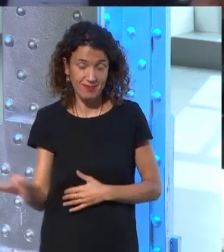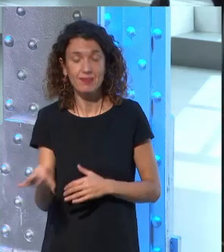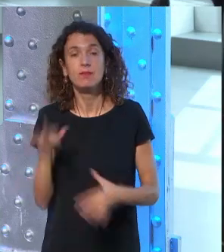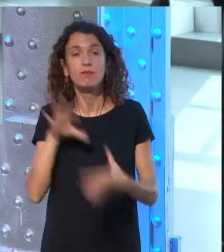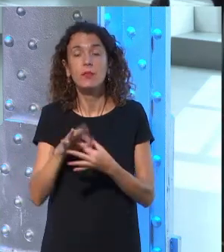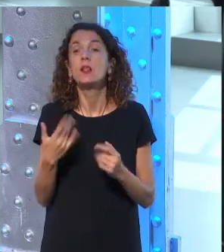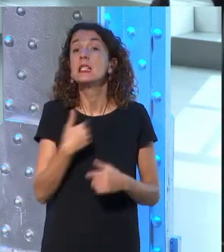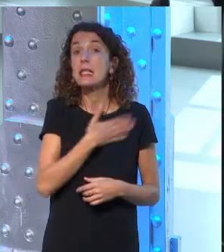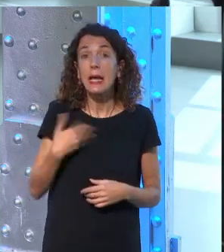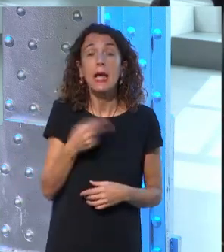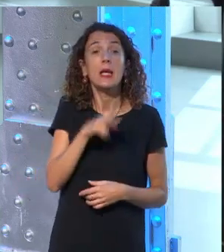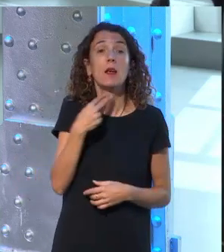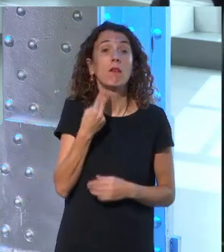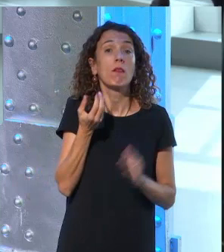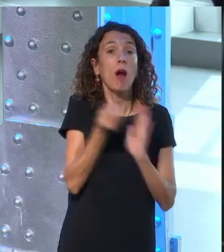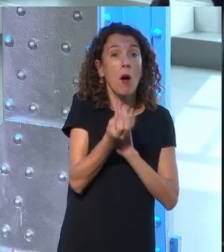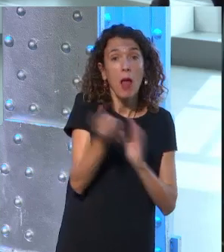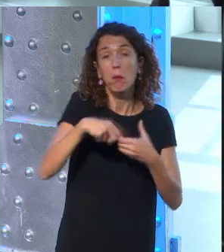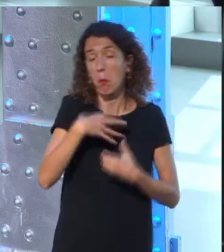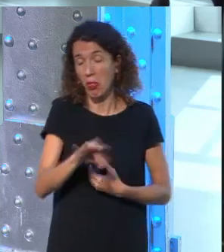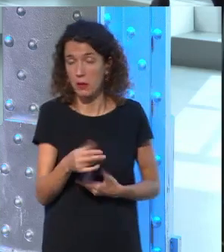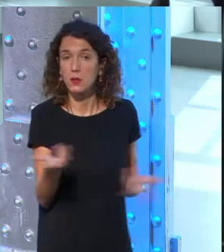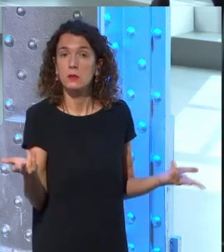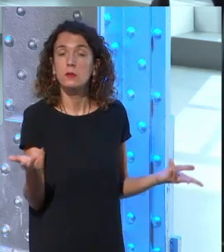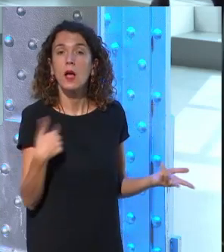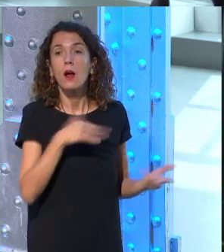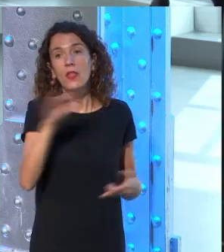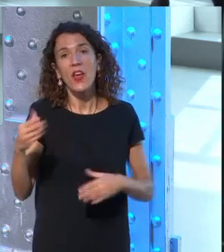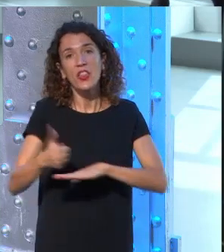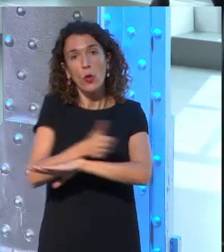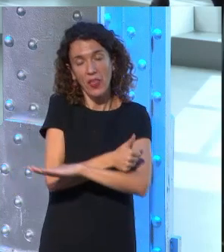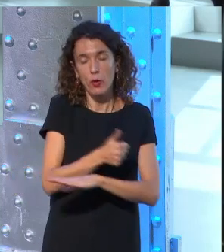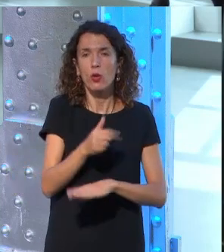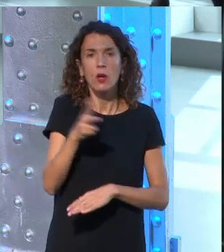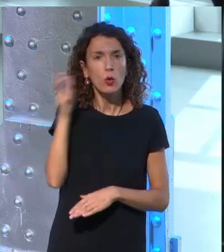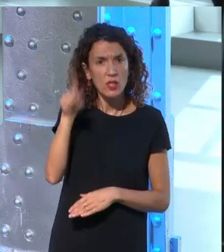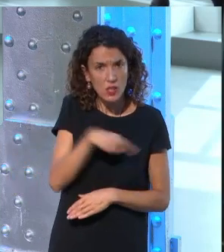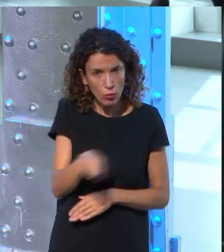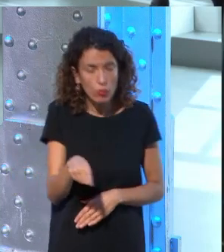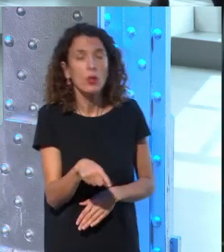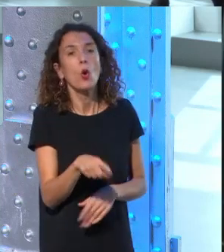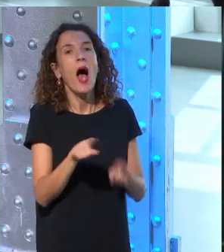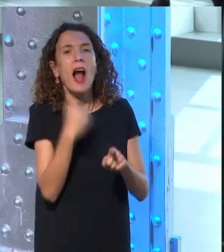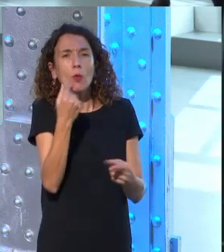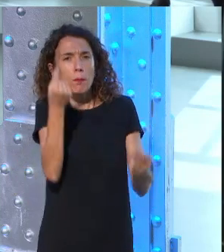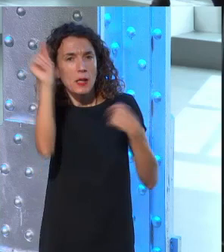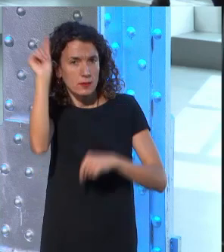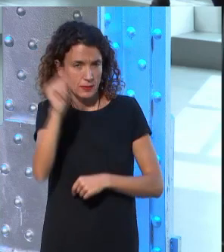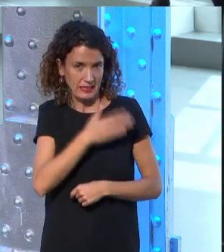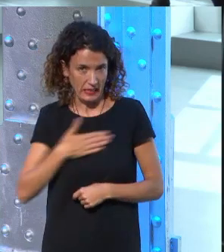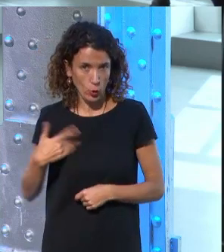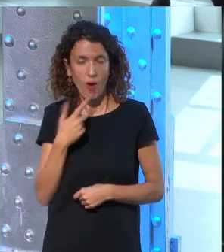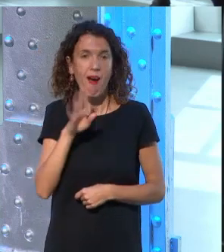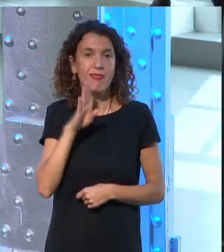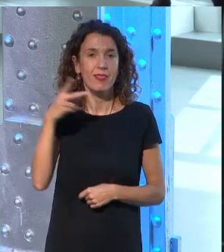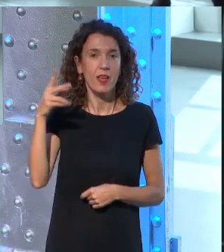ya, interviene ya. Y si no, José Luis Martínez. Yo una pequeña... Ciudadanos, adelante. ¿Se escucha? Sí. Una pequeña matización sobre lo que estaba diciendo